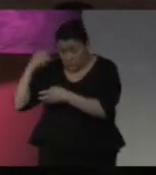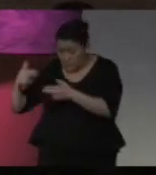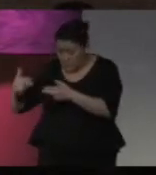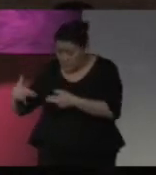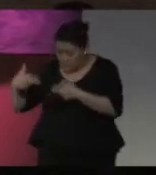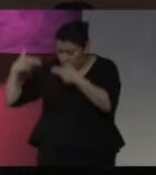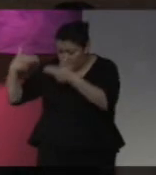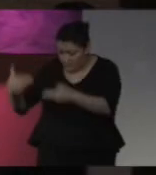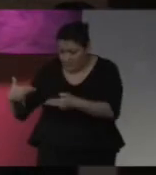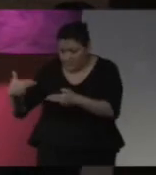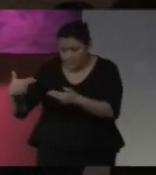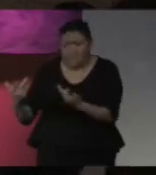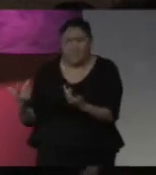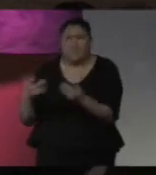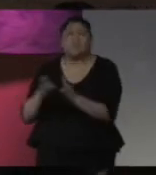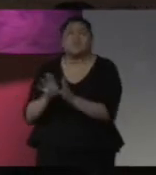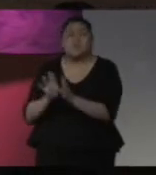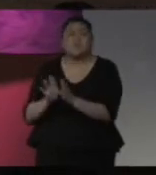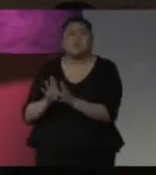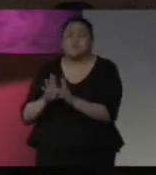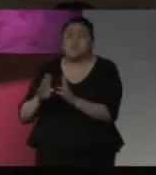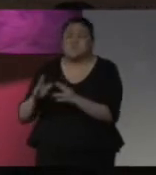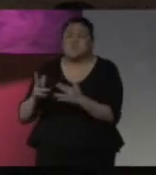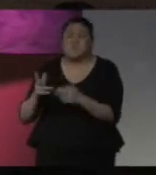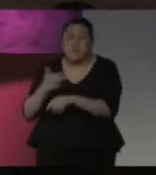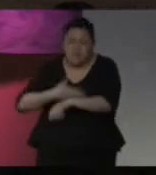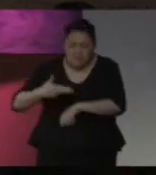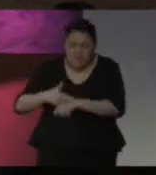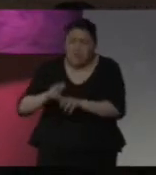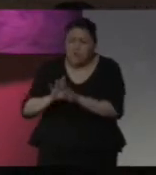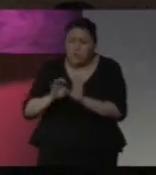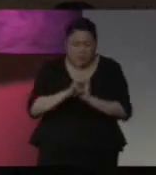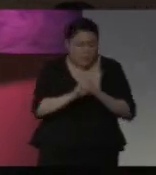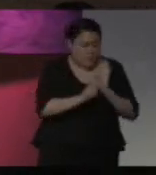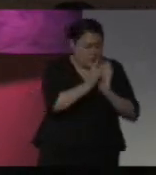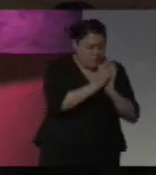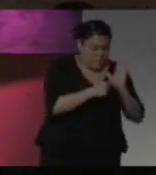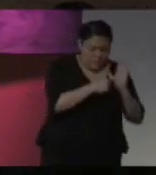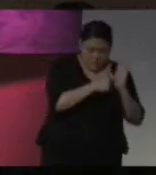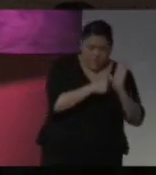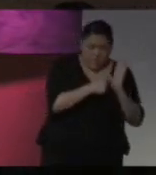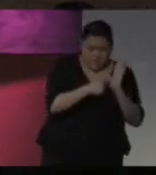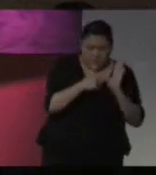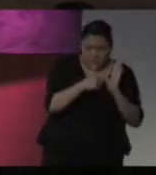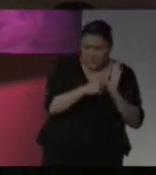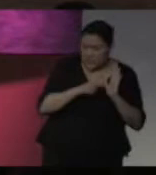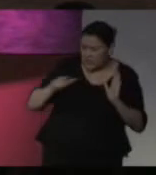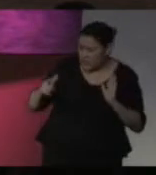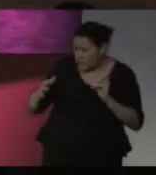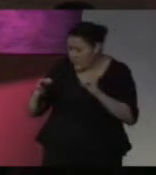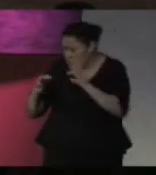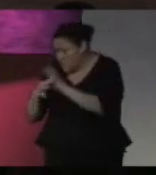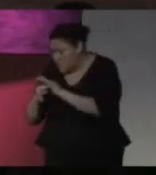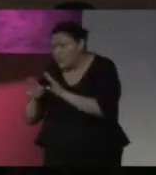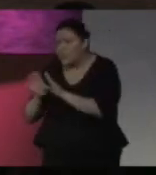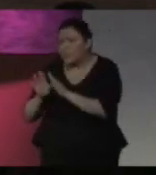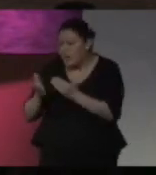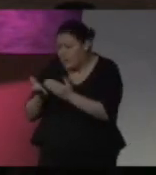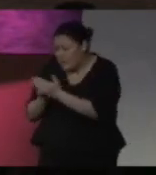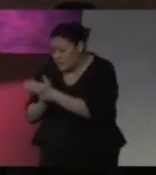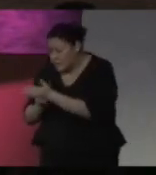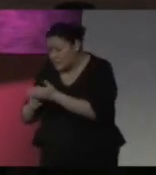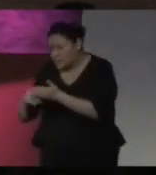O sea, mi pregunta es como desde el derecho positivo sin afectar el derecho a la